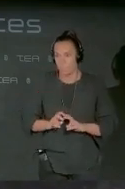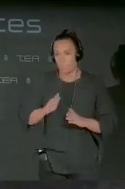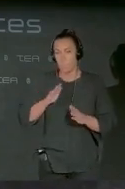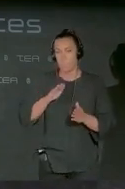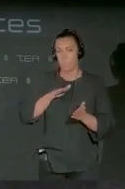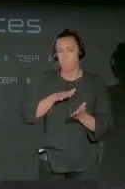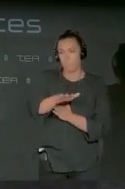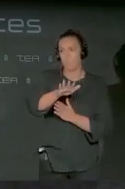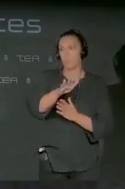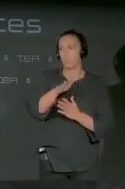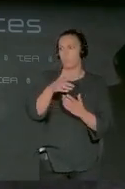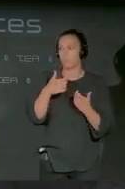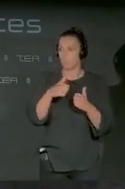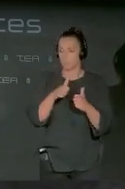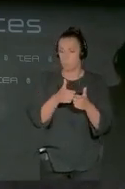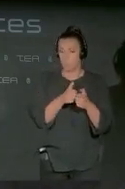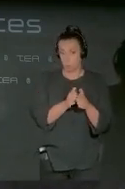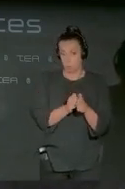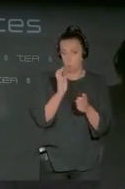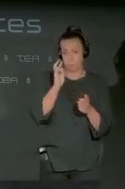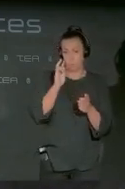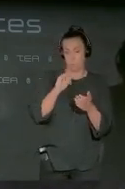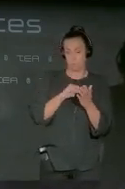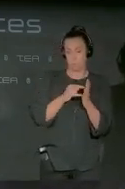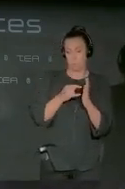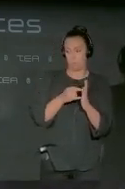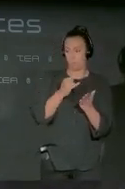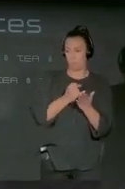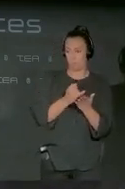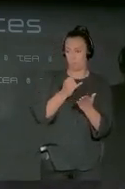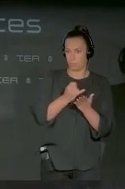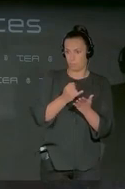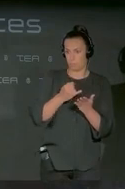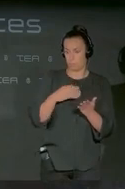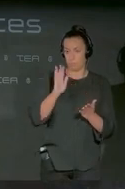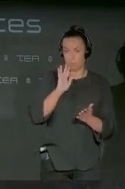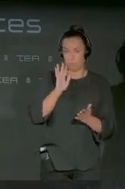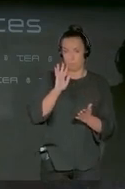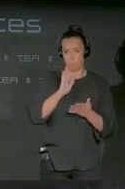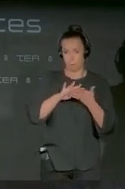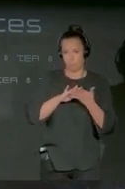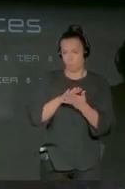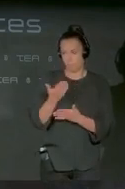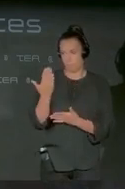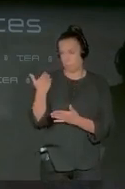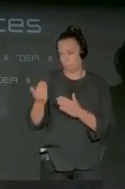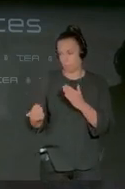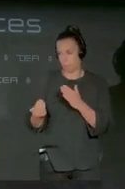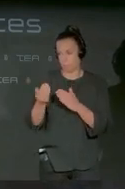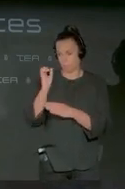se ha presentado con el proyecto piloto de Understanding the Value of European Gay Society y el Media Outlook